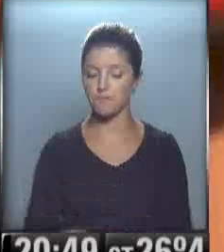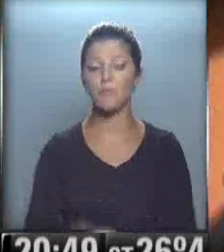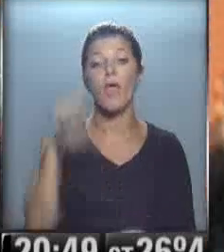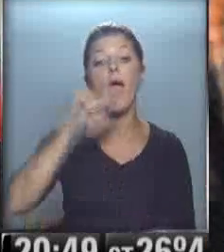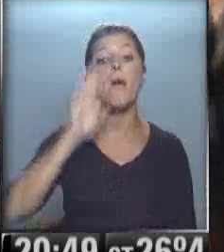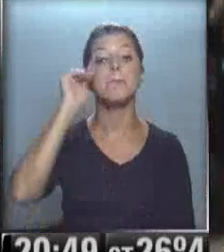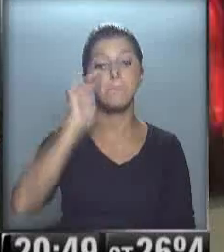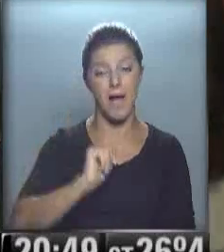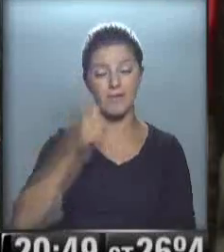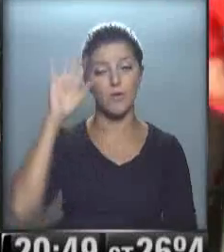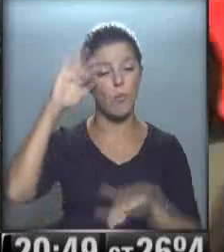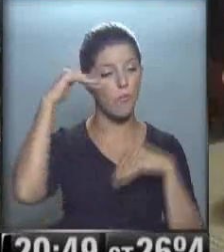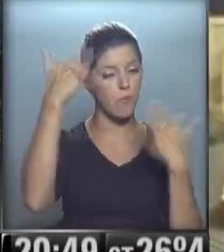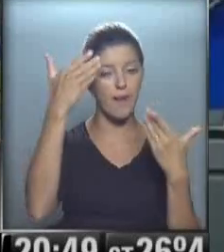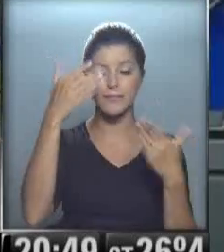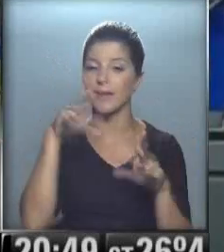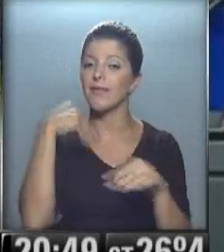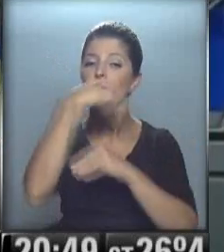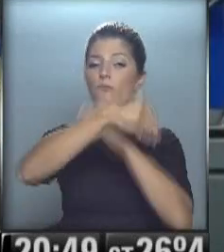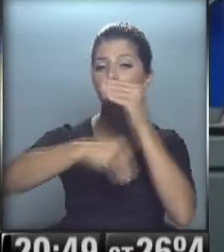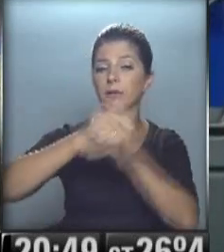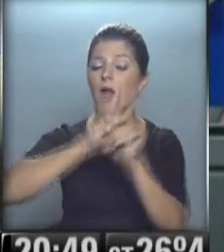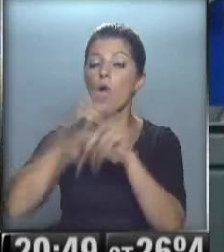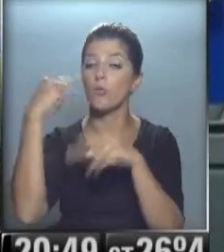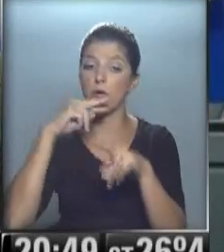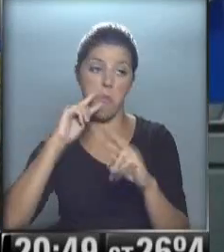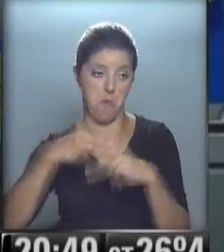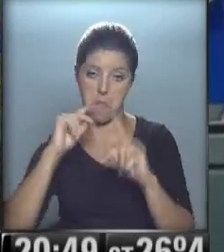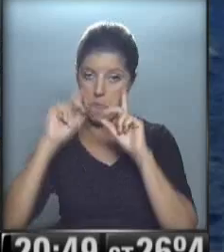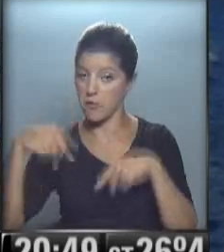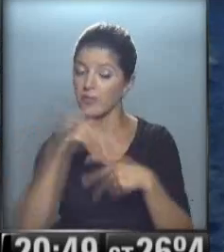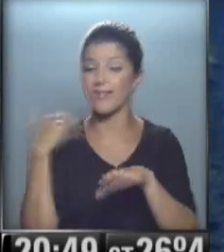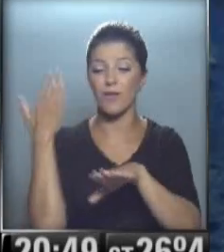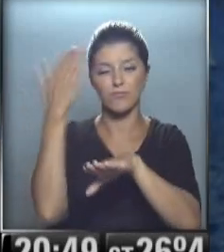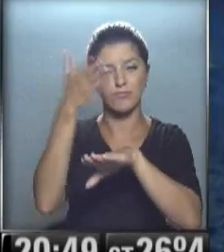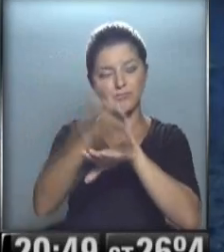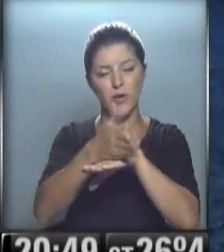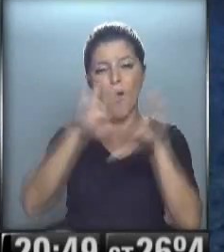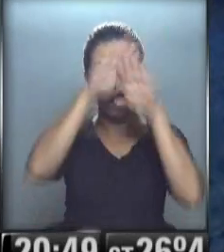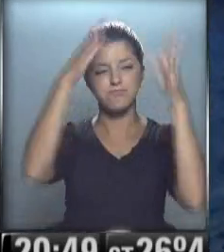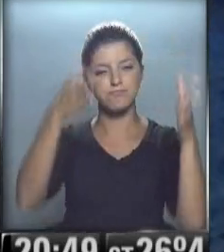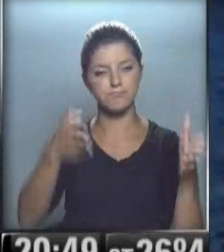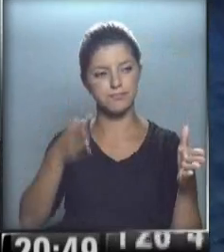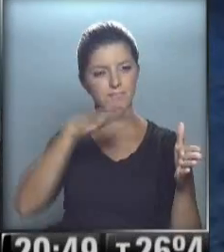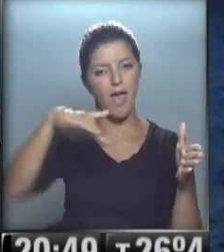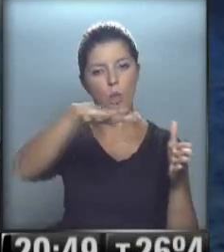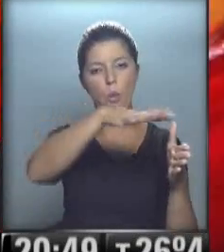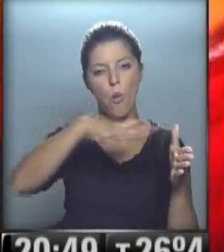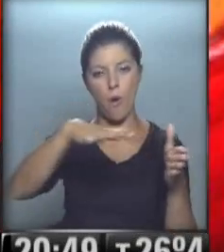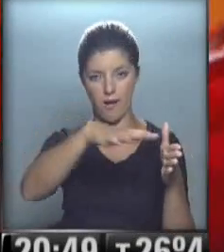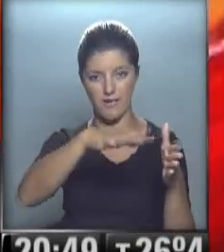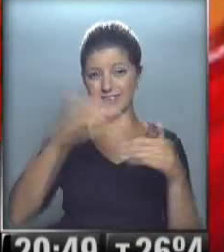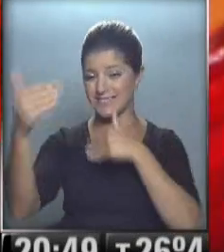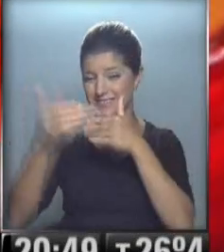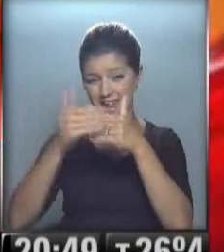con diversas muestras de afecto de familiares y anónimos que se acercaron al pequeño altar improvisado en uno de los lugares del ataque,